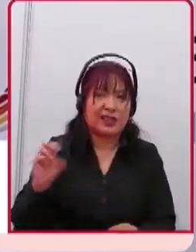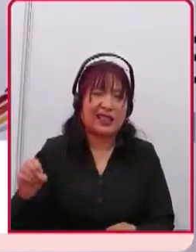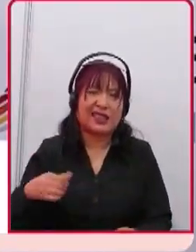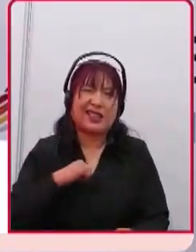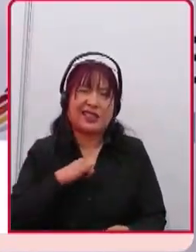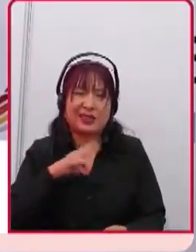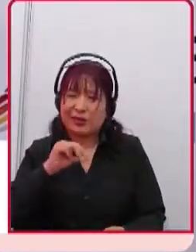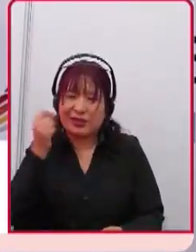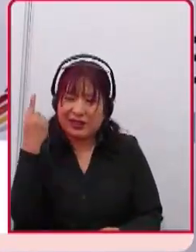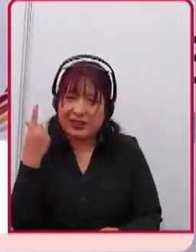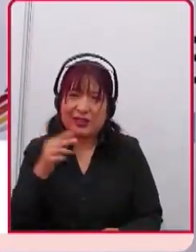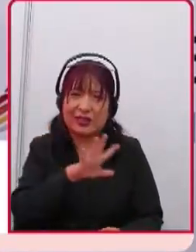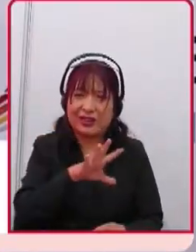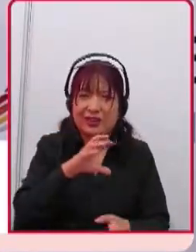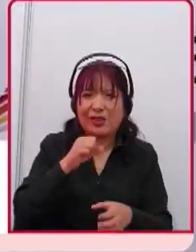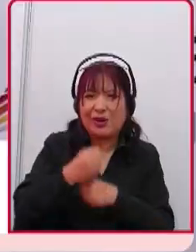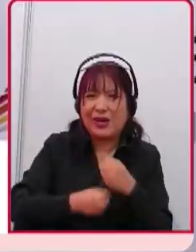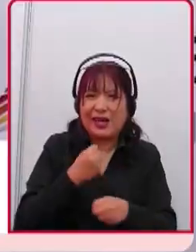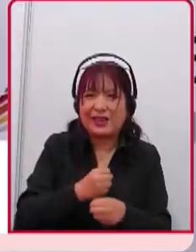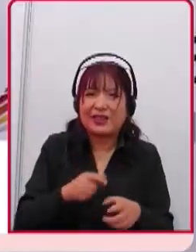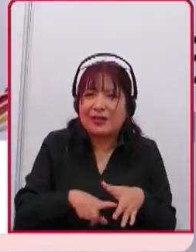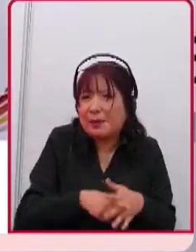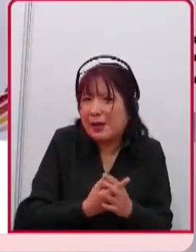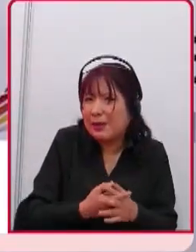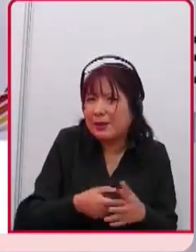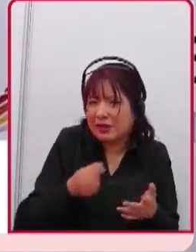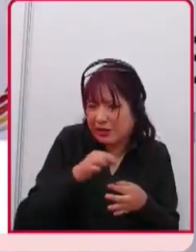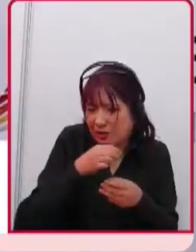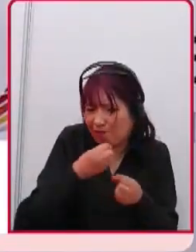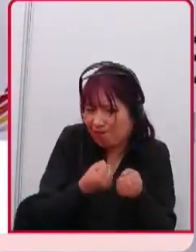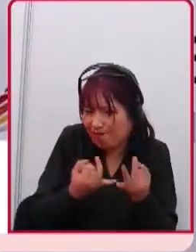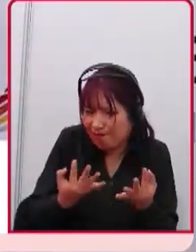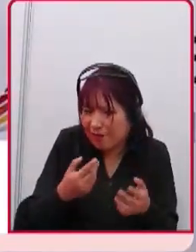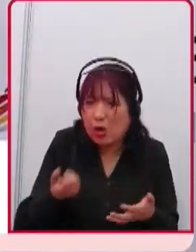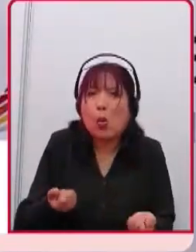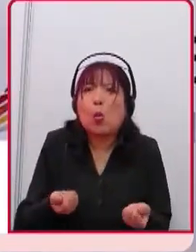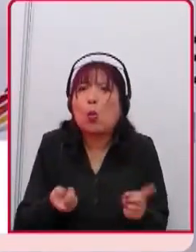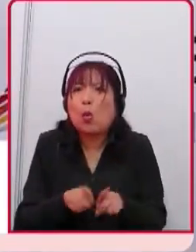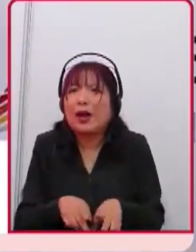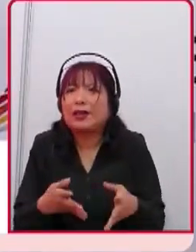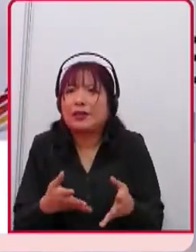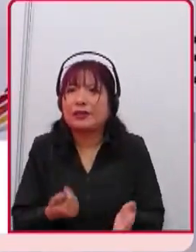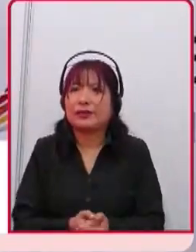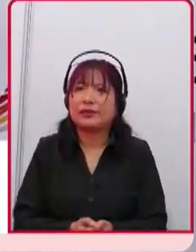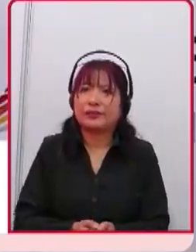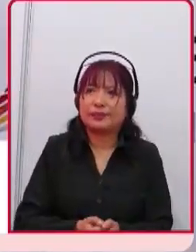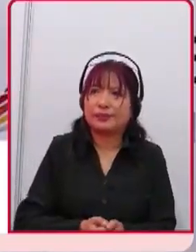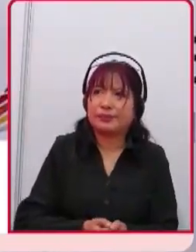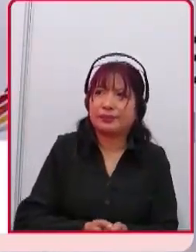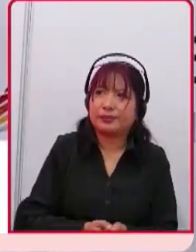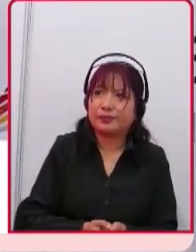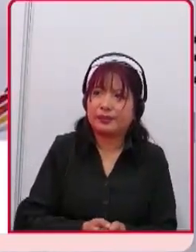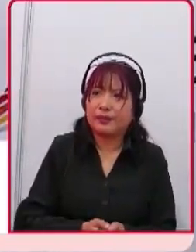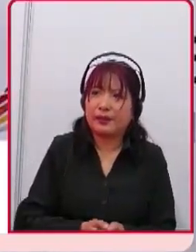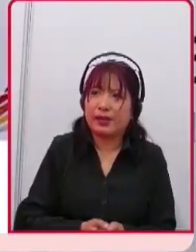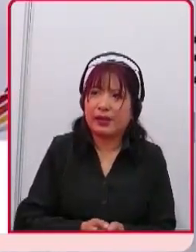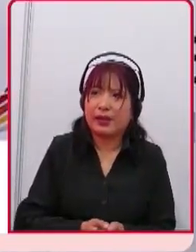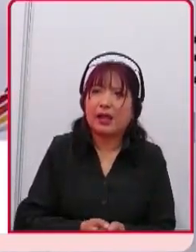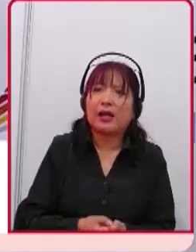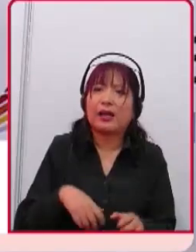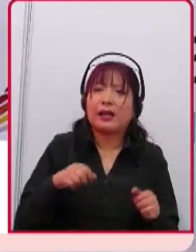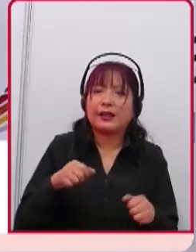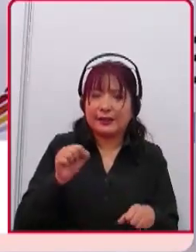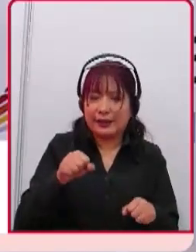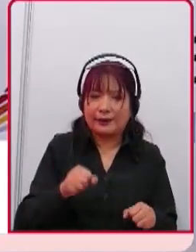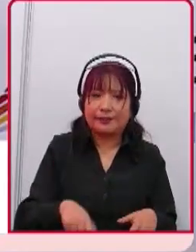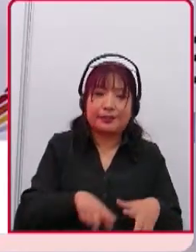de cuándo se contabiliza? Correcto, buena pregunta. Es con respecto a los proyectos que ya han iniciado producción. A Ya, partir de ahí ok. ya medimos el